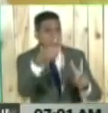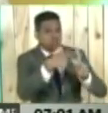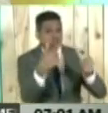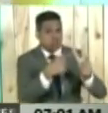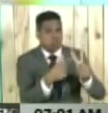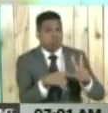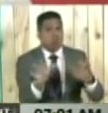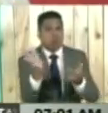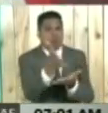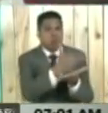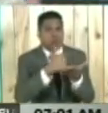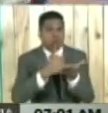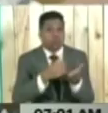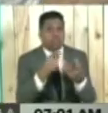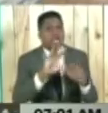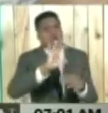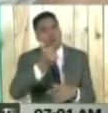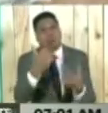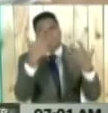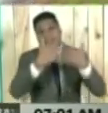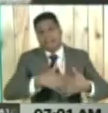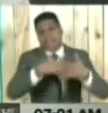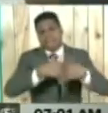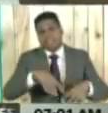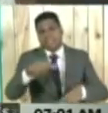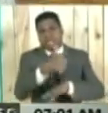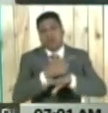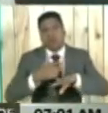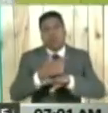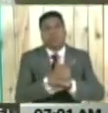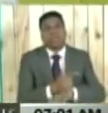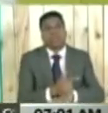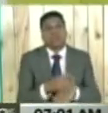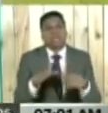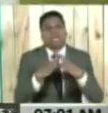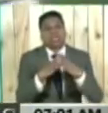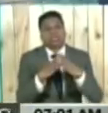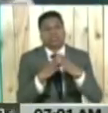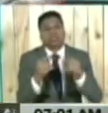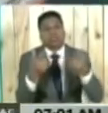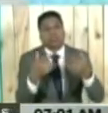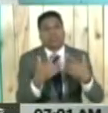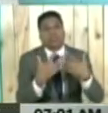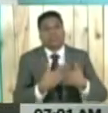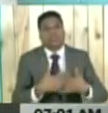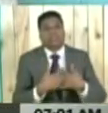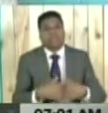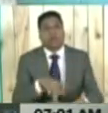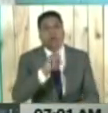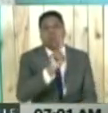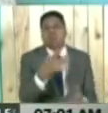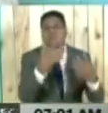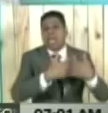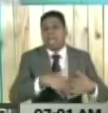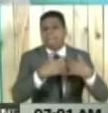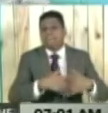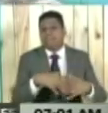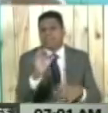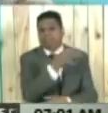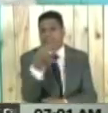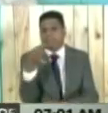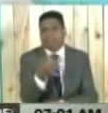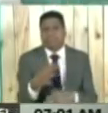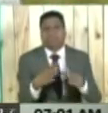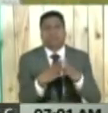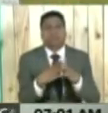la recaudación y otra en las empresas del Estado, en las empresas que ha venido recuperando el Estado. Y Yacalín Farías dirige una de esas empresas que además es un éxito, sobre todo